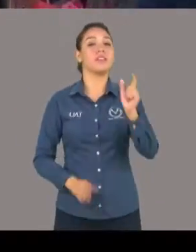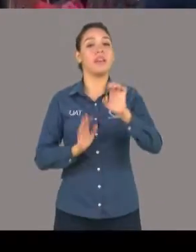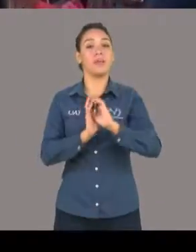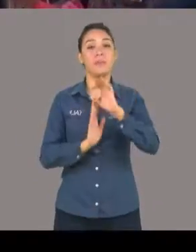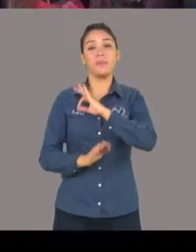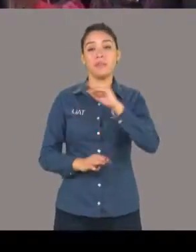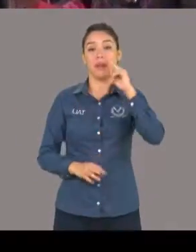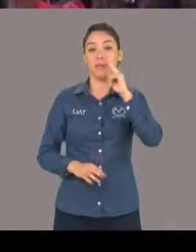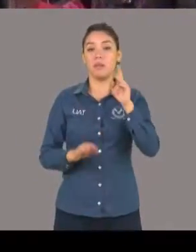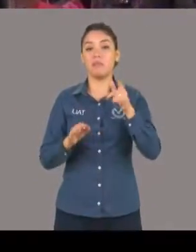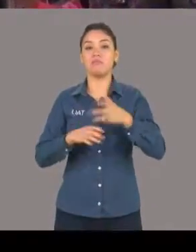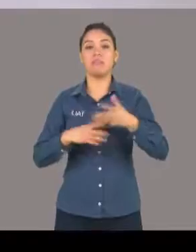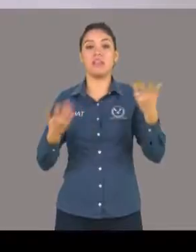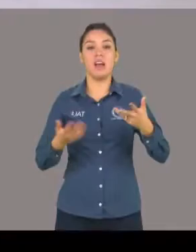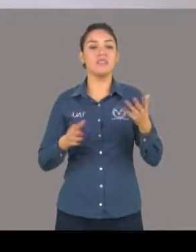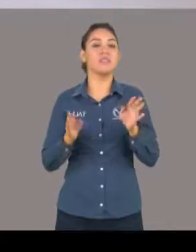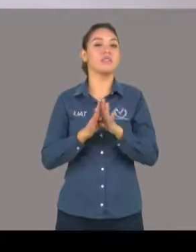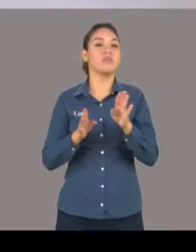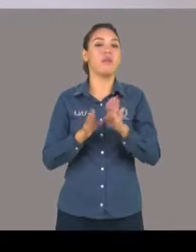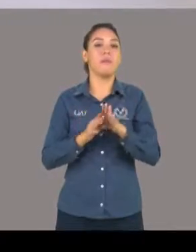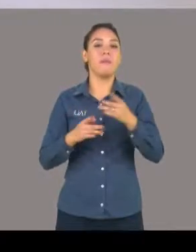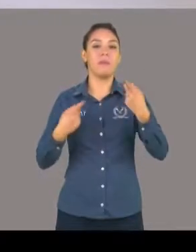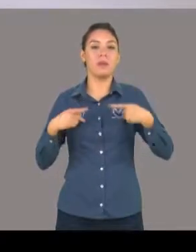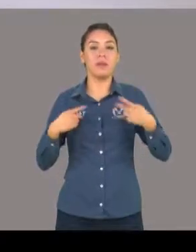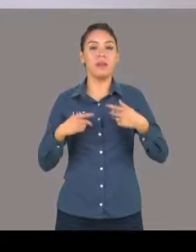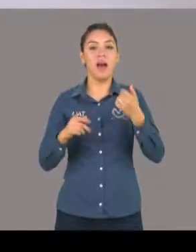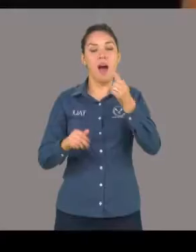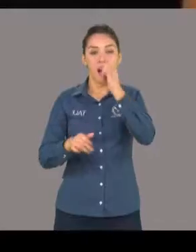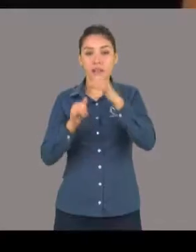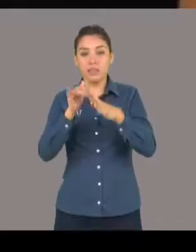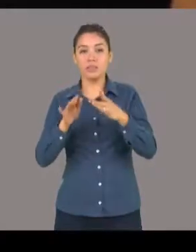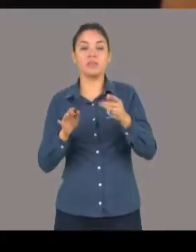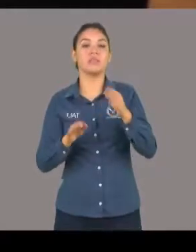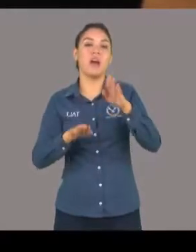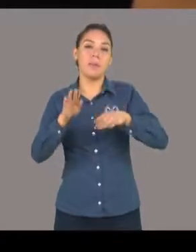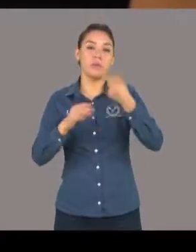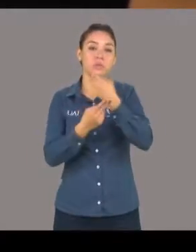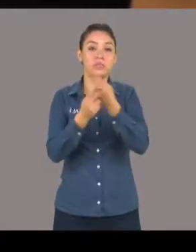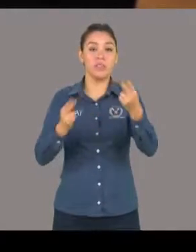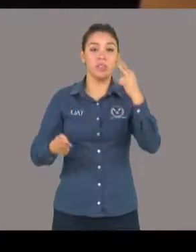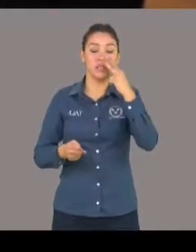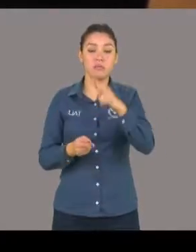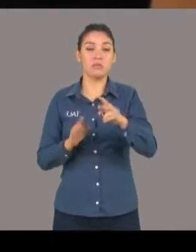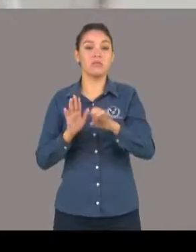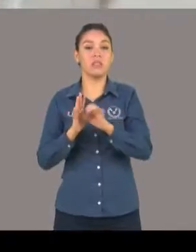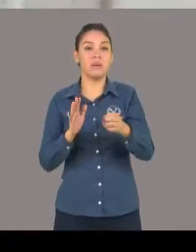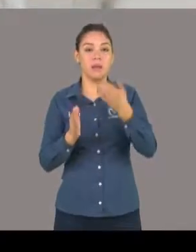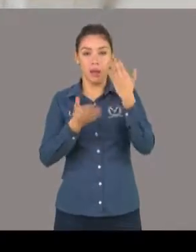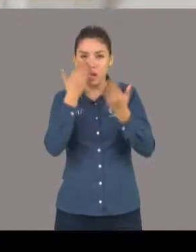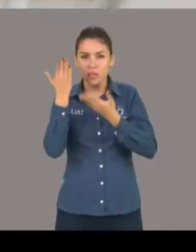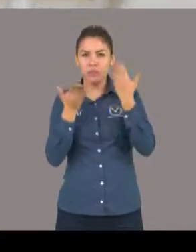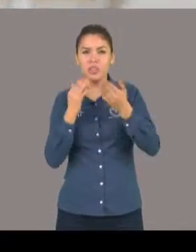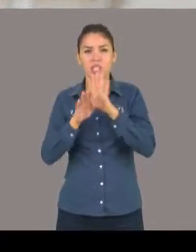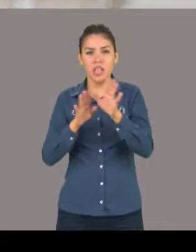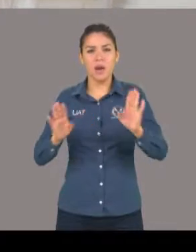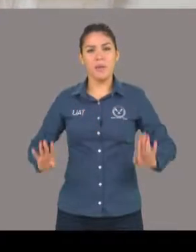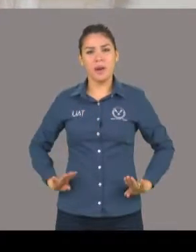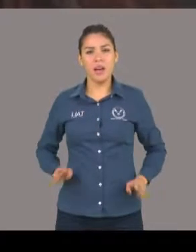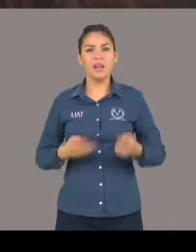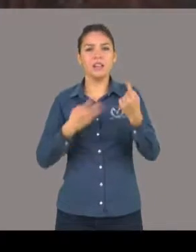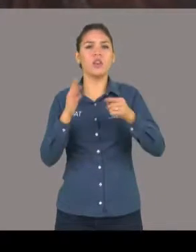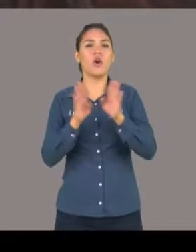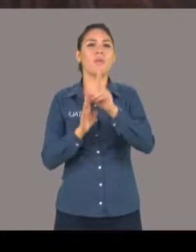Si podemos hablar de rasgos y acciones que caracterizan al agresor, seguramente se estarán preguntando si se han estudiado las